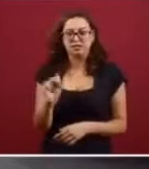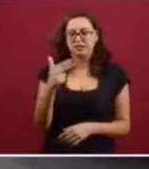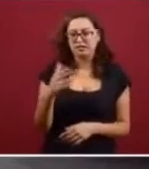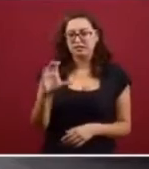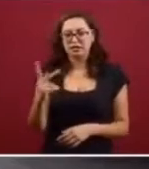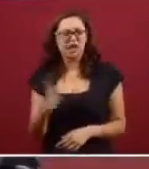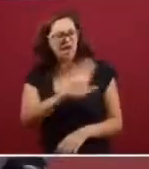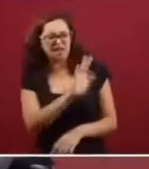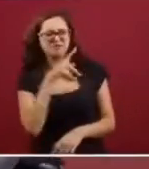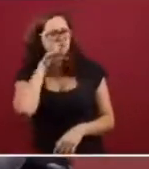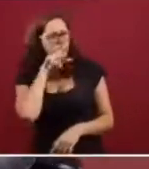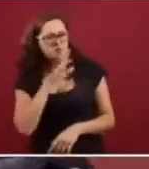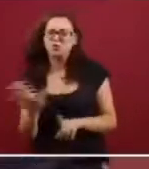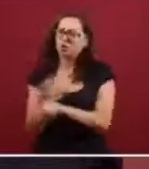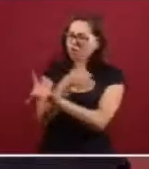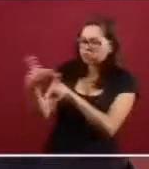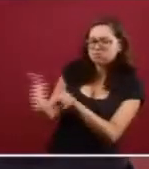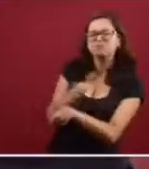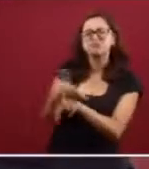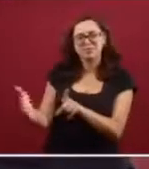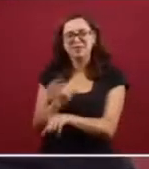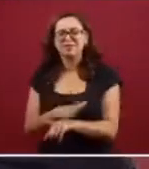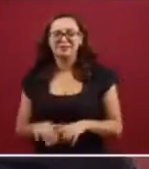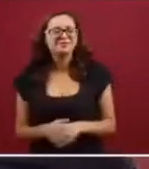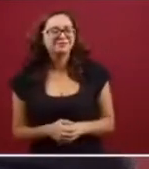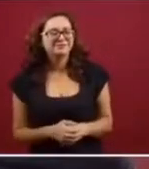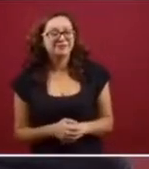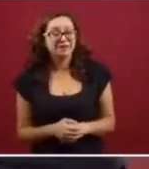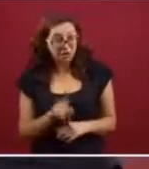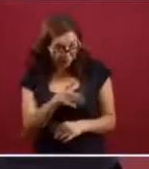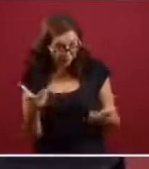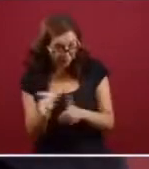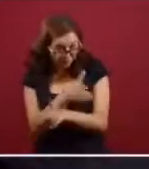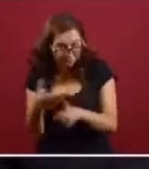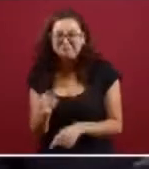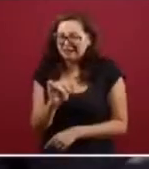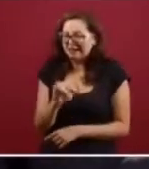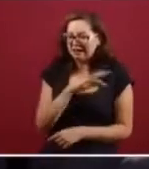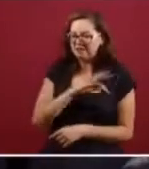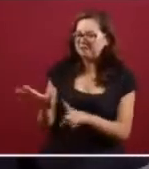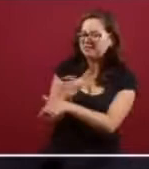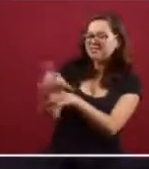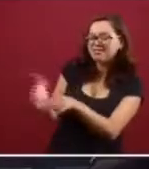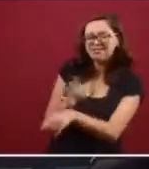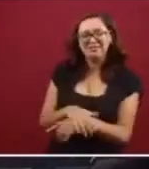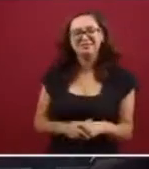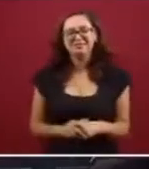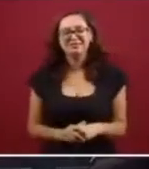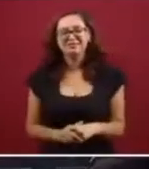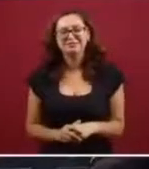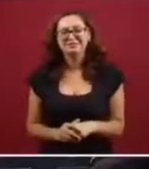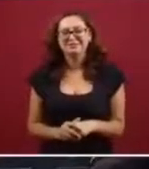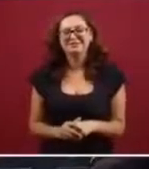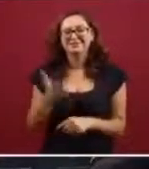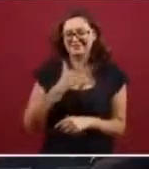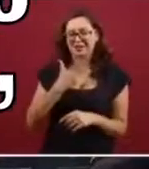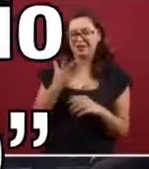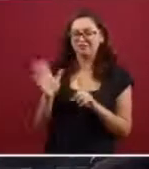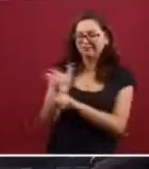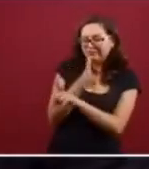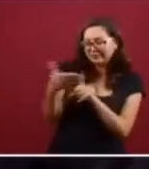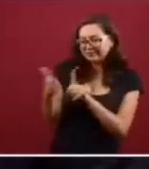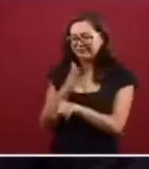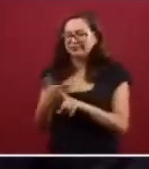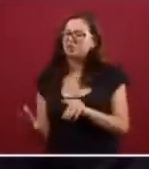convenzo. ¿Lo va a convencer? Sí, lo convenzo. Sí, fíjense que tengo manera de convencer.